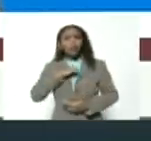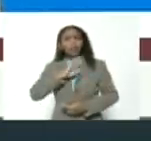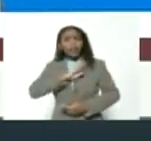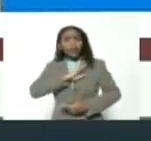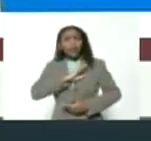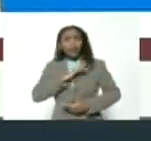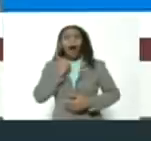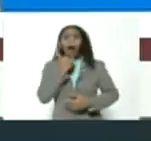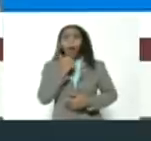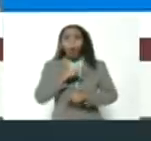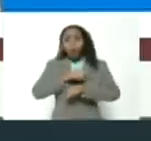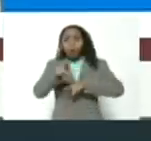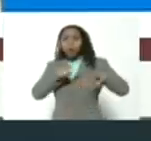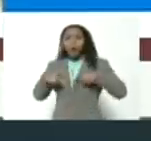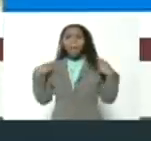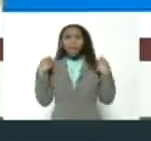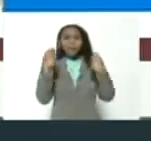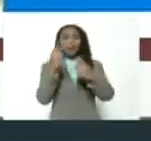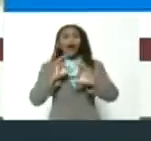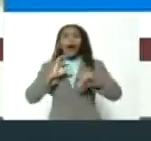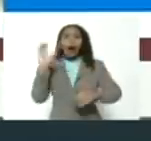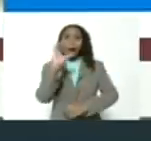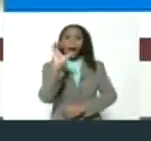la Coordinadora Popular de Caracas.